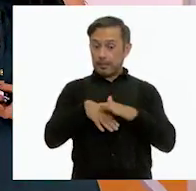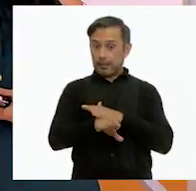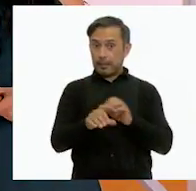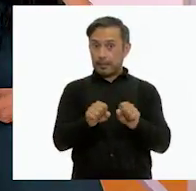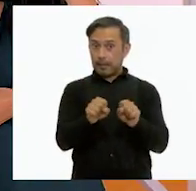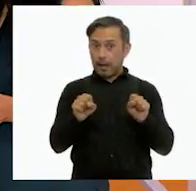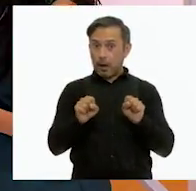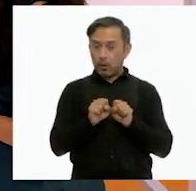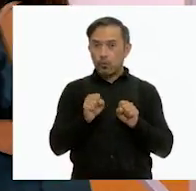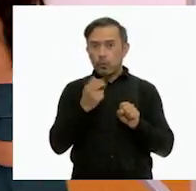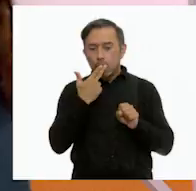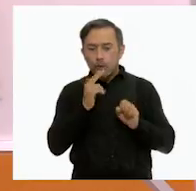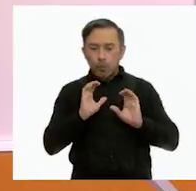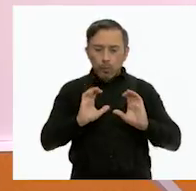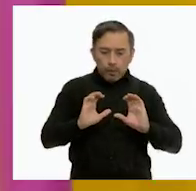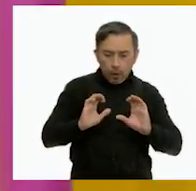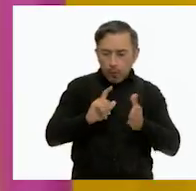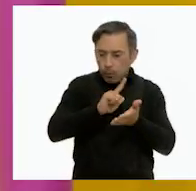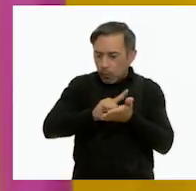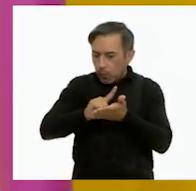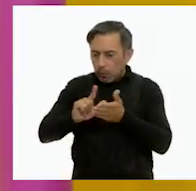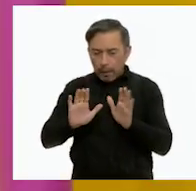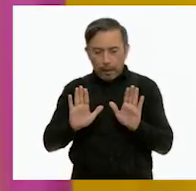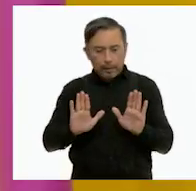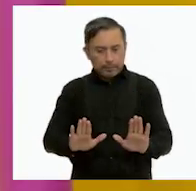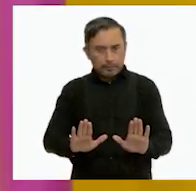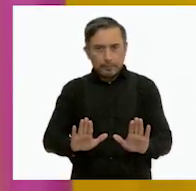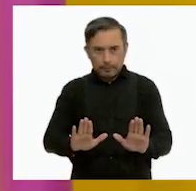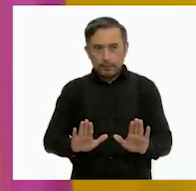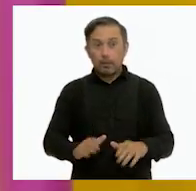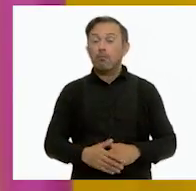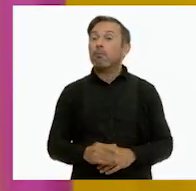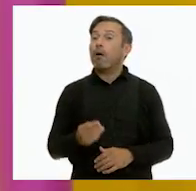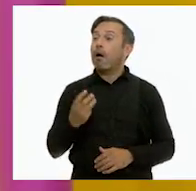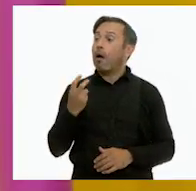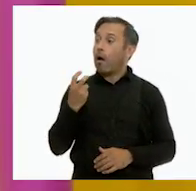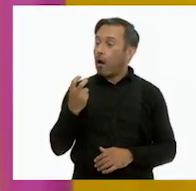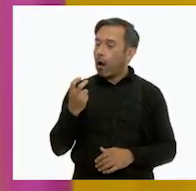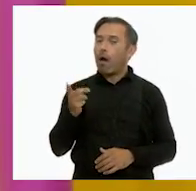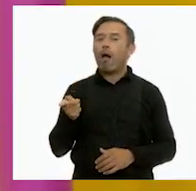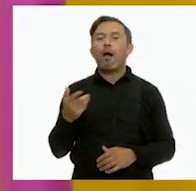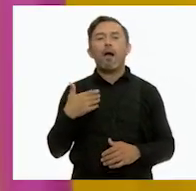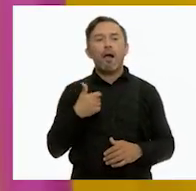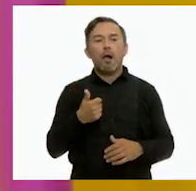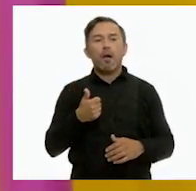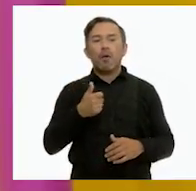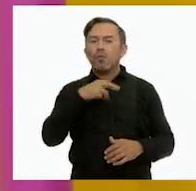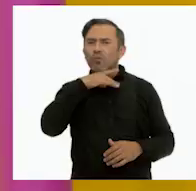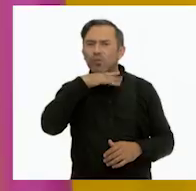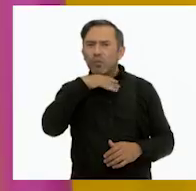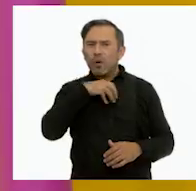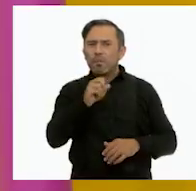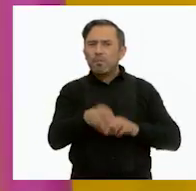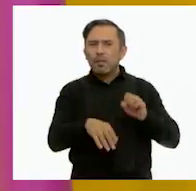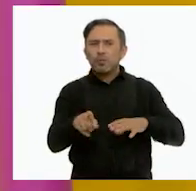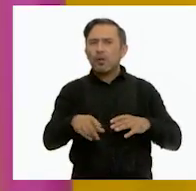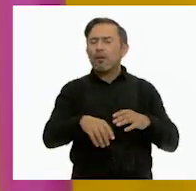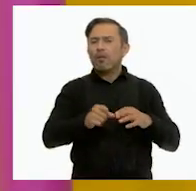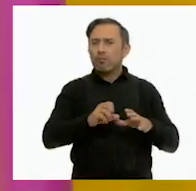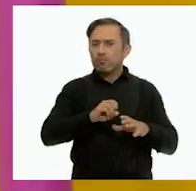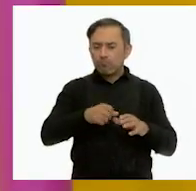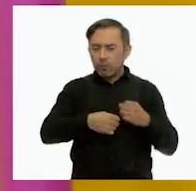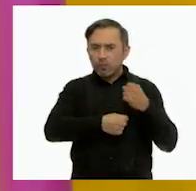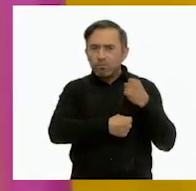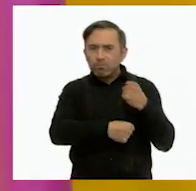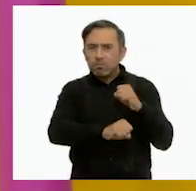permanezca limpio. Ok. Y por eso están recogiendo la basura y barriéndolo. Esa es otra regla